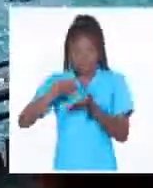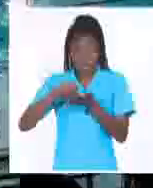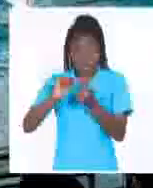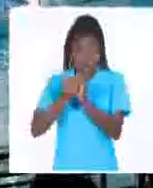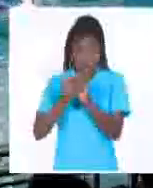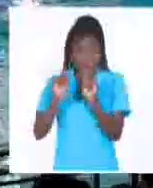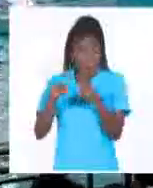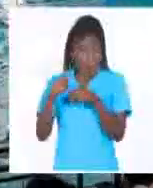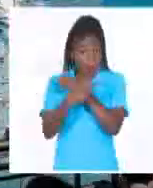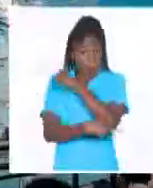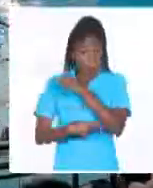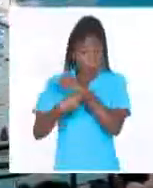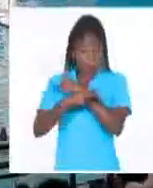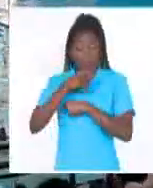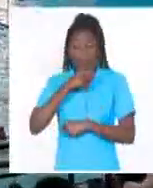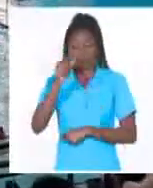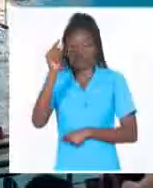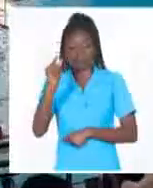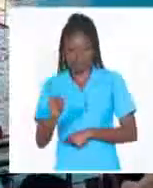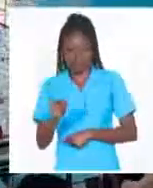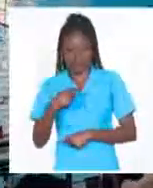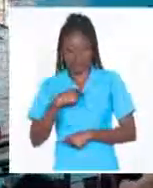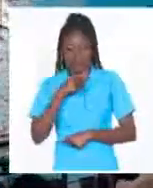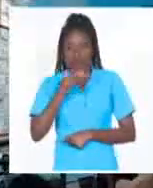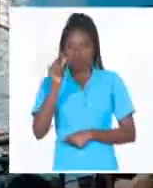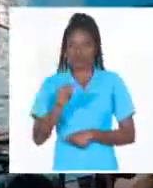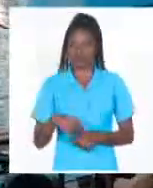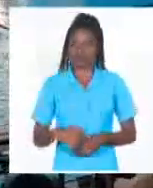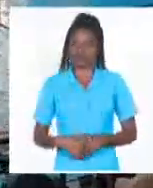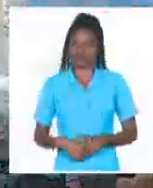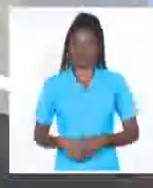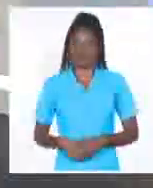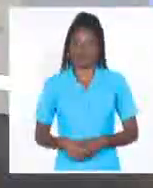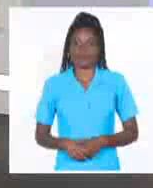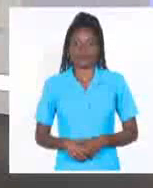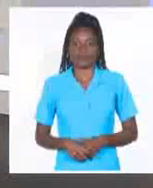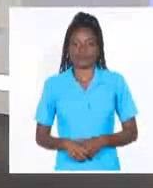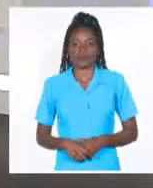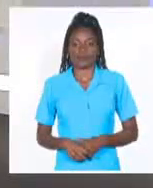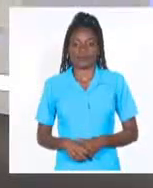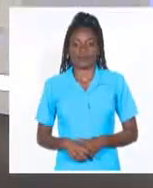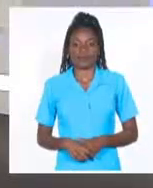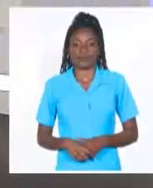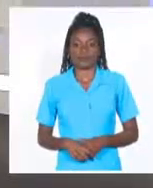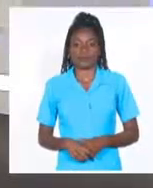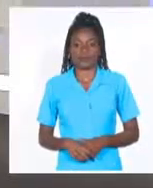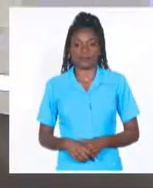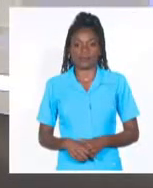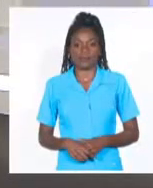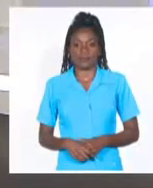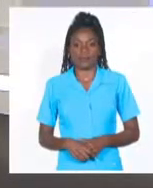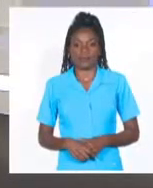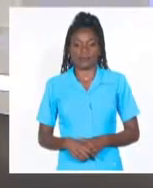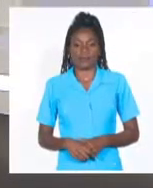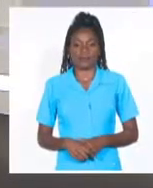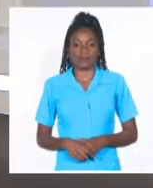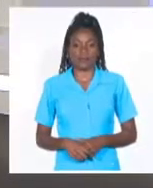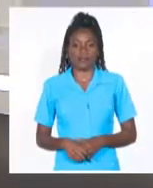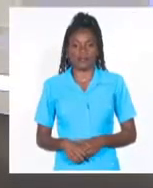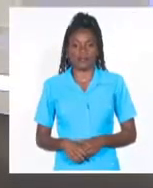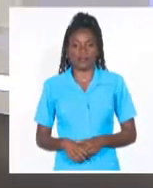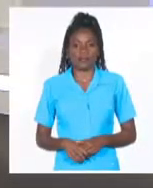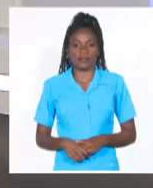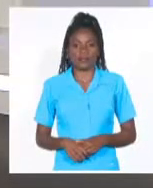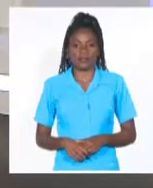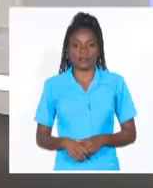Santiago de Chile, fue un reporte de Daniel Gotay para el Canal Cubano de Noticias. Del triatlón, lo mejor por Cuba fue el lugar 15 de Leslie